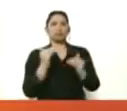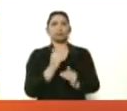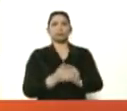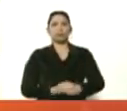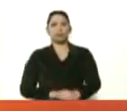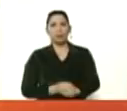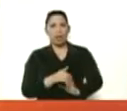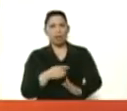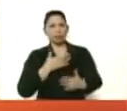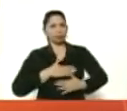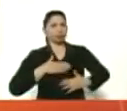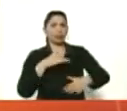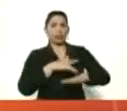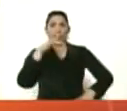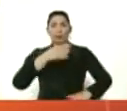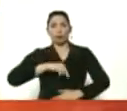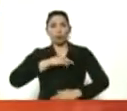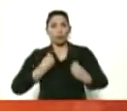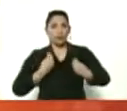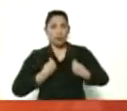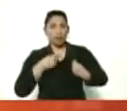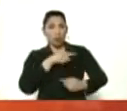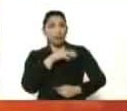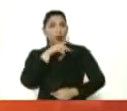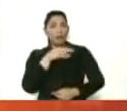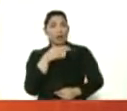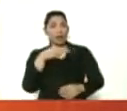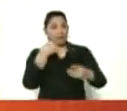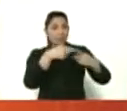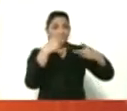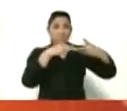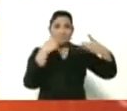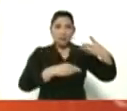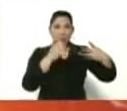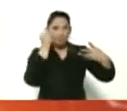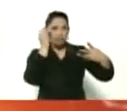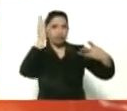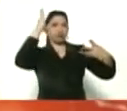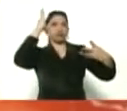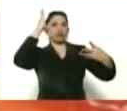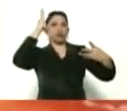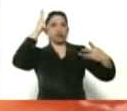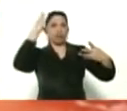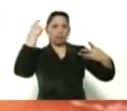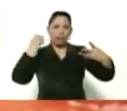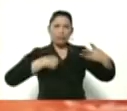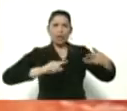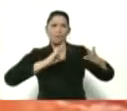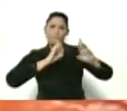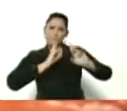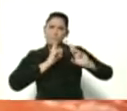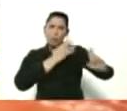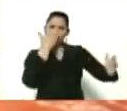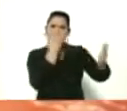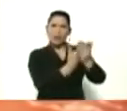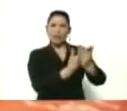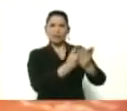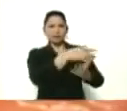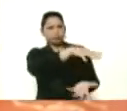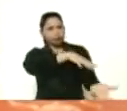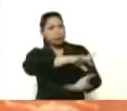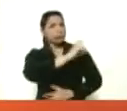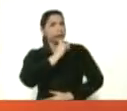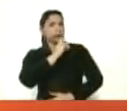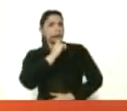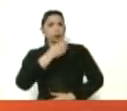esta situación grave que estamos viviendo. Es decir, eso habla de un nivel tal de capacidad de responder frente a situaciones tan complejas